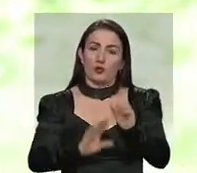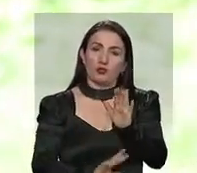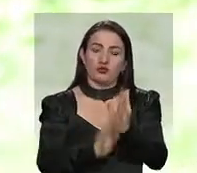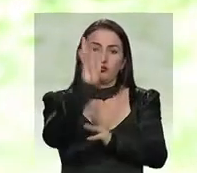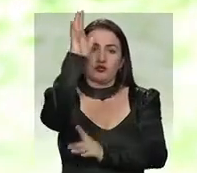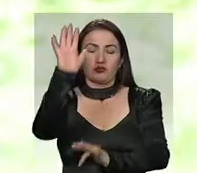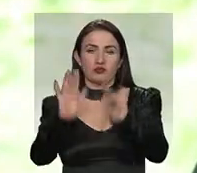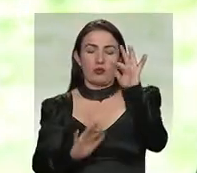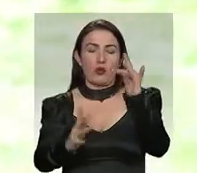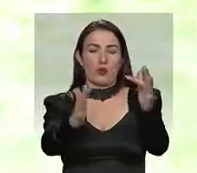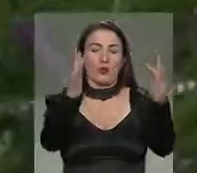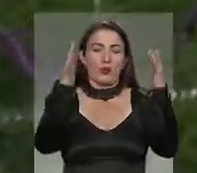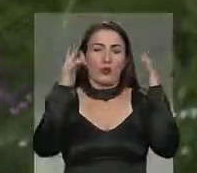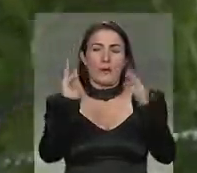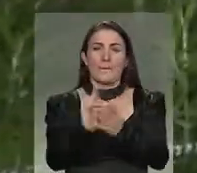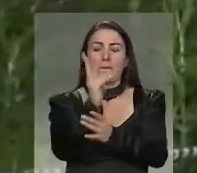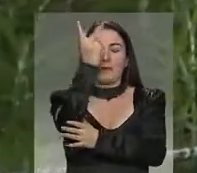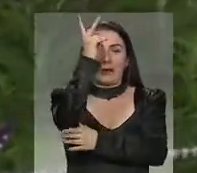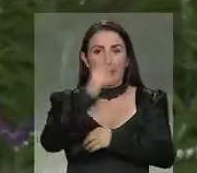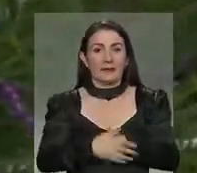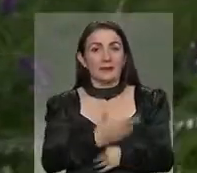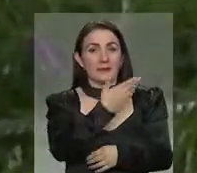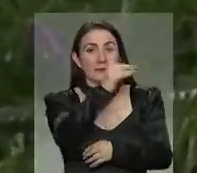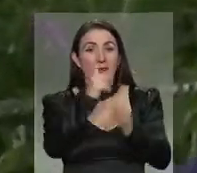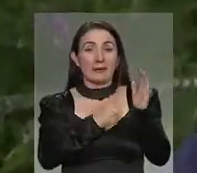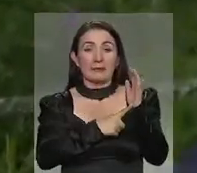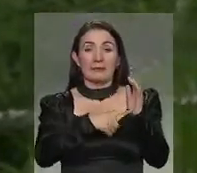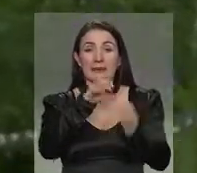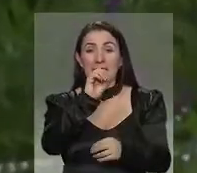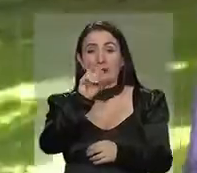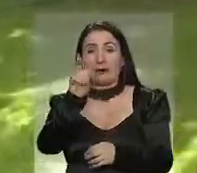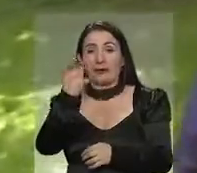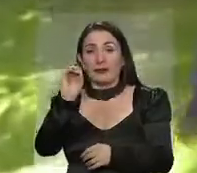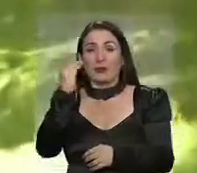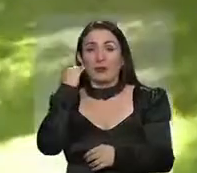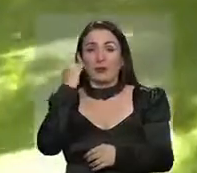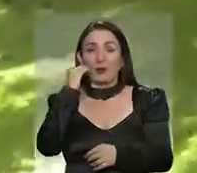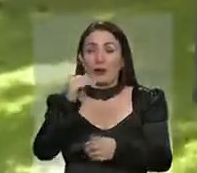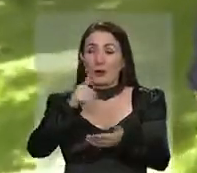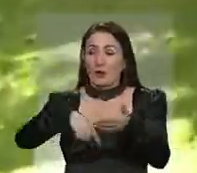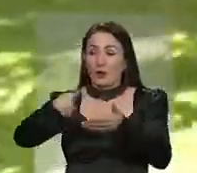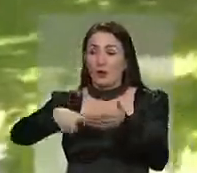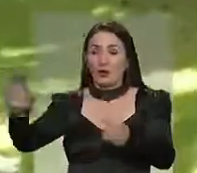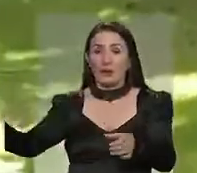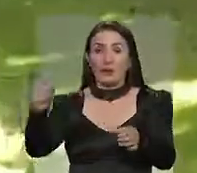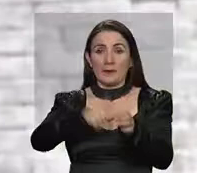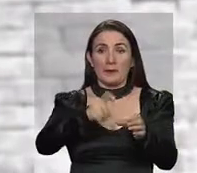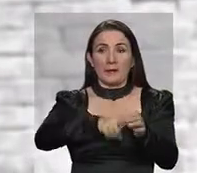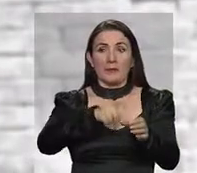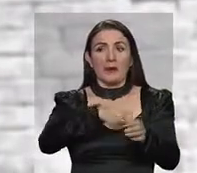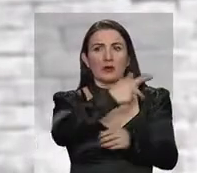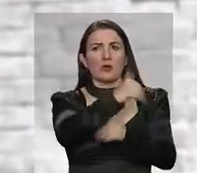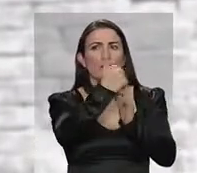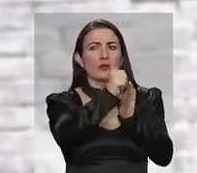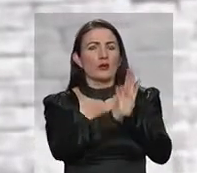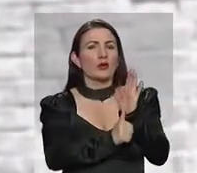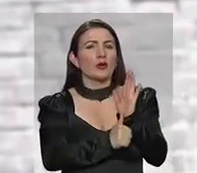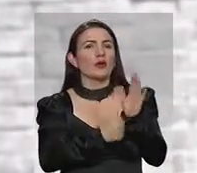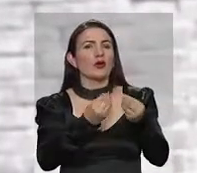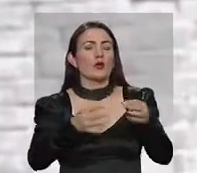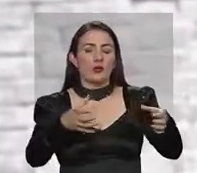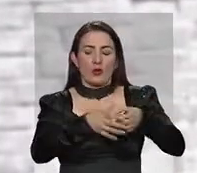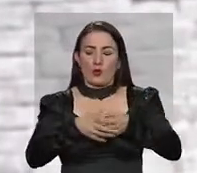al reverdecimiento. 1.070 mujeres fueron contratadas para este proyecto de reverdecimiento. Este programa funciona a través de